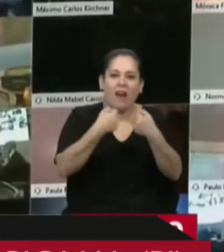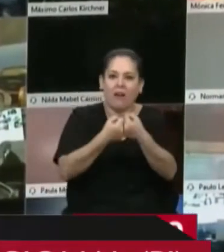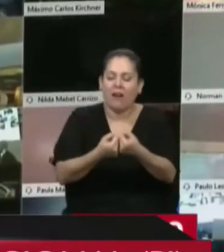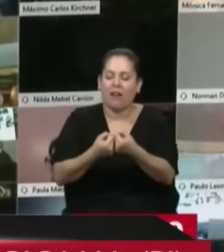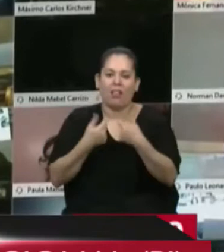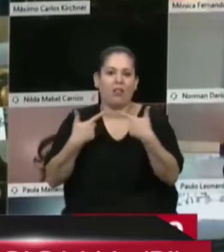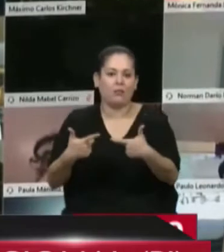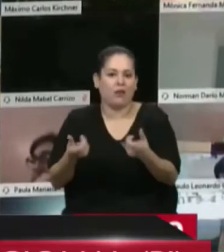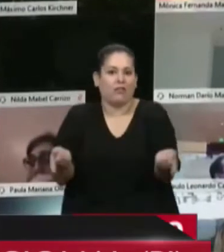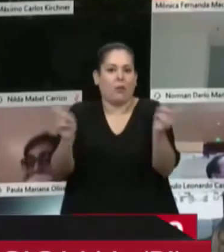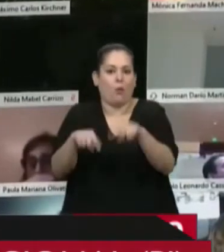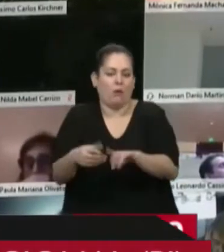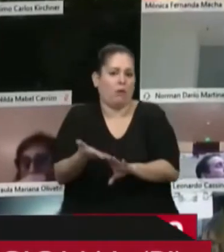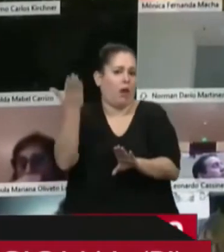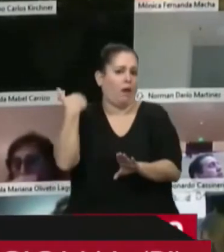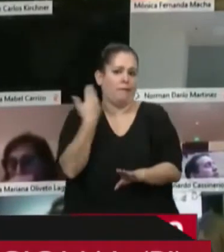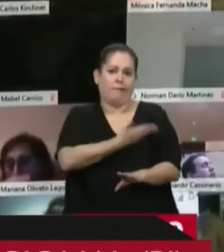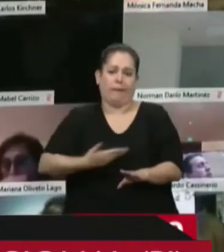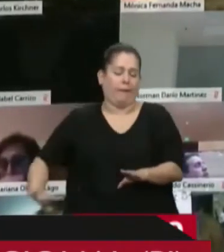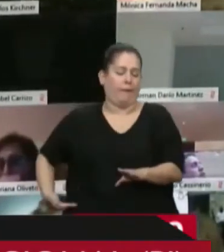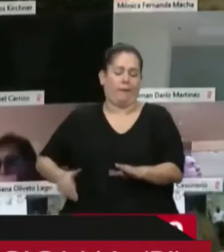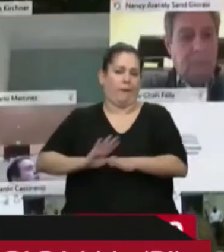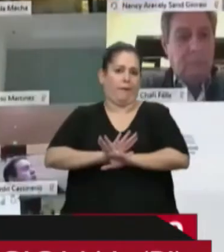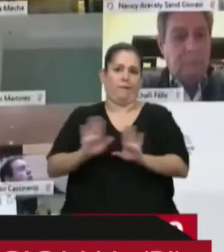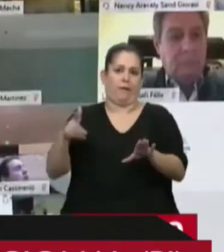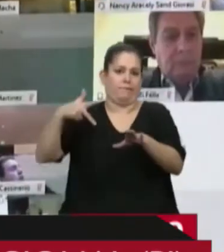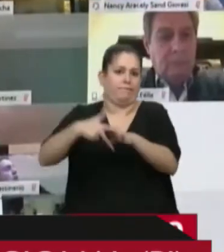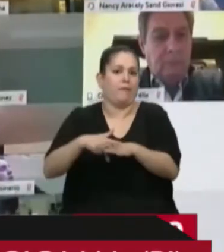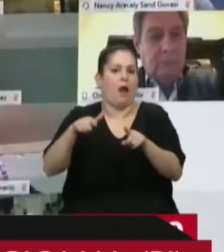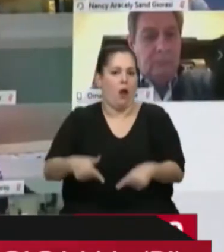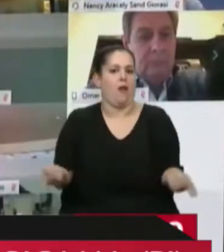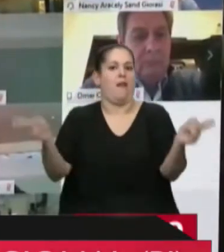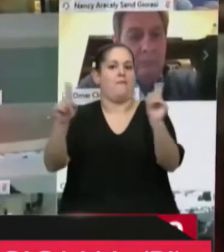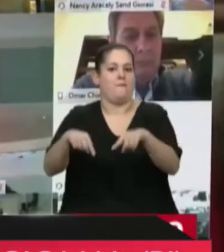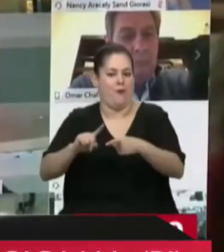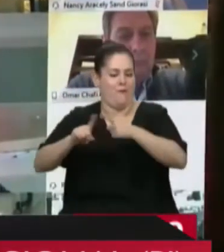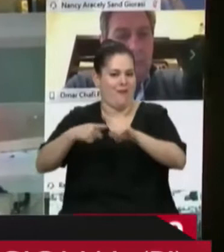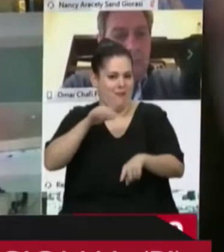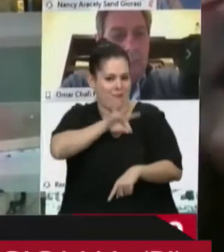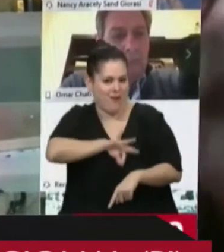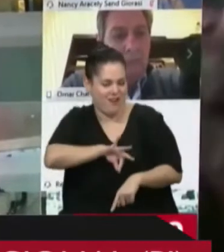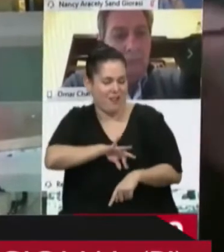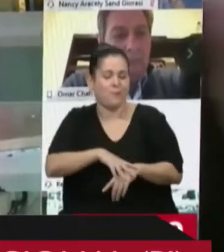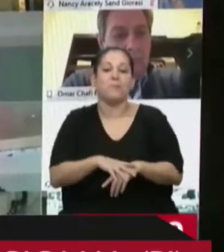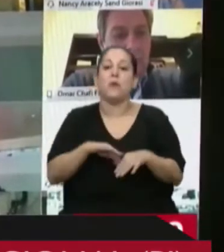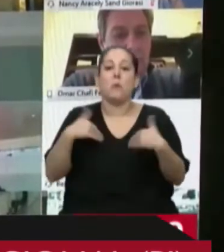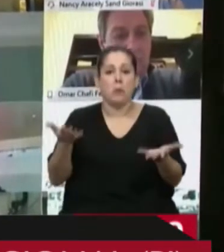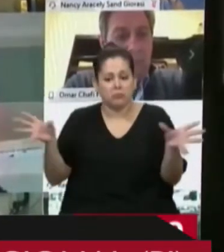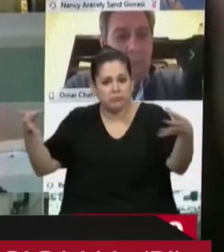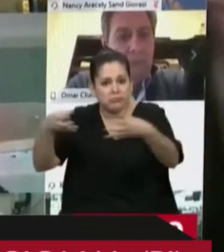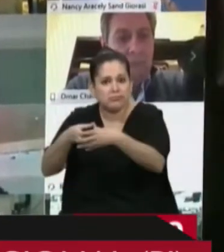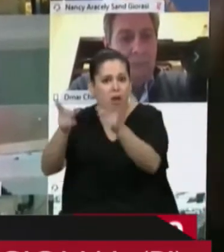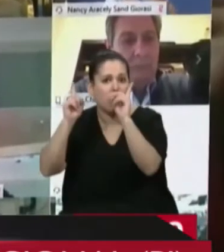demás. Y en el caso de los alumnos nos preocupa mucho la conectividad, porque en el interior de la provincia y del país, sobre todo,